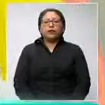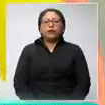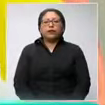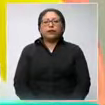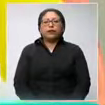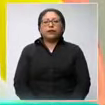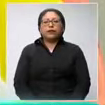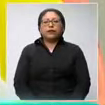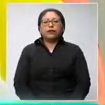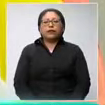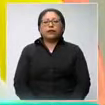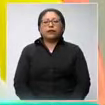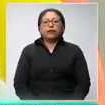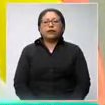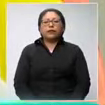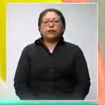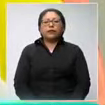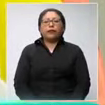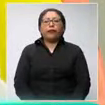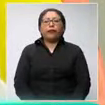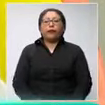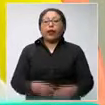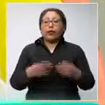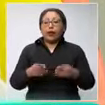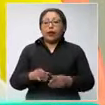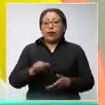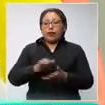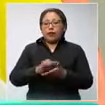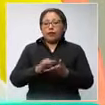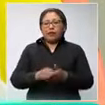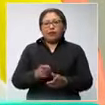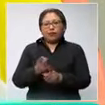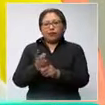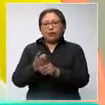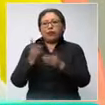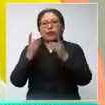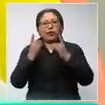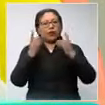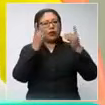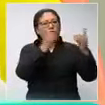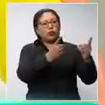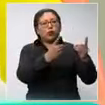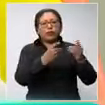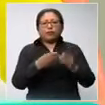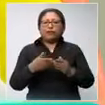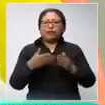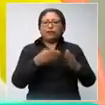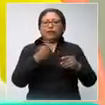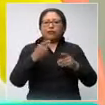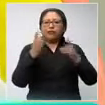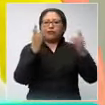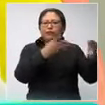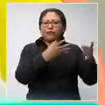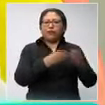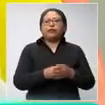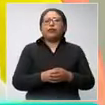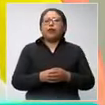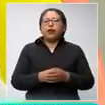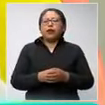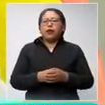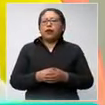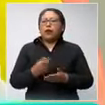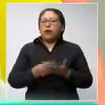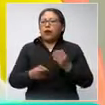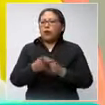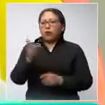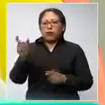Lo que dice el debido proceso: presentar las denuncias y esperar el pronunciamiento de la justicia. El ministro de Justicia no puede pronunciarse sobre casos concretos,